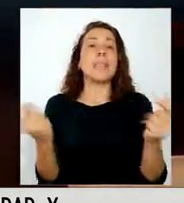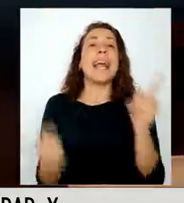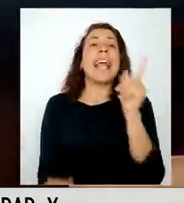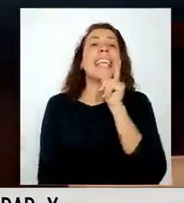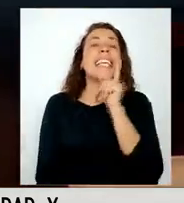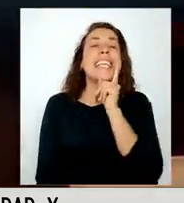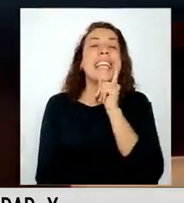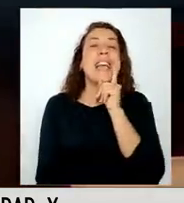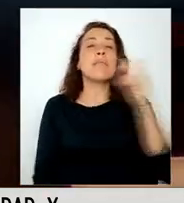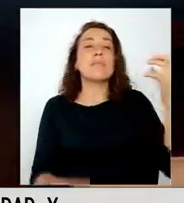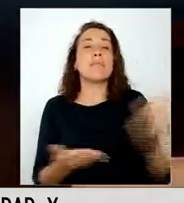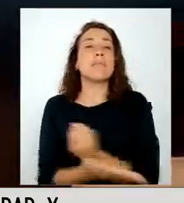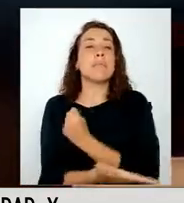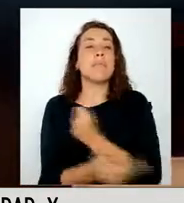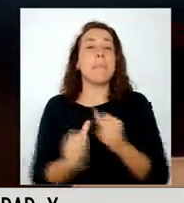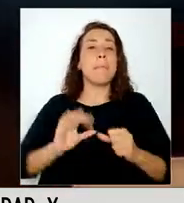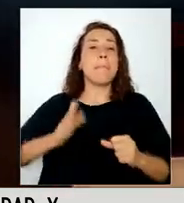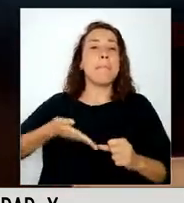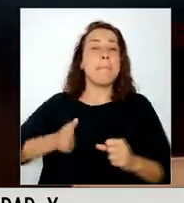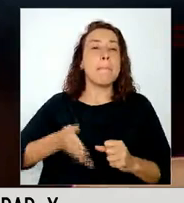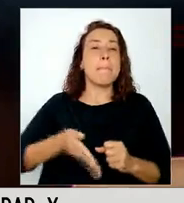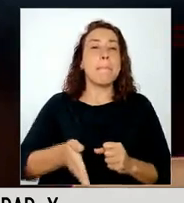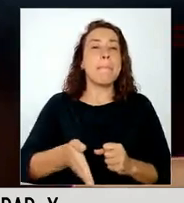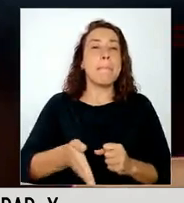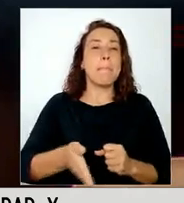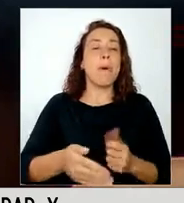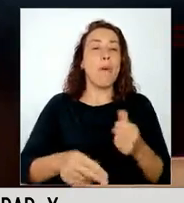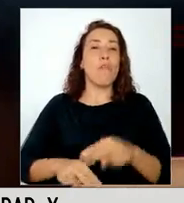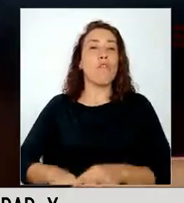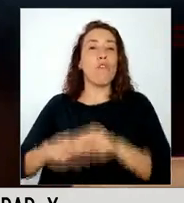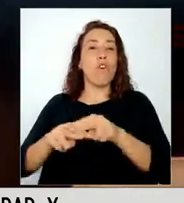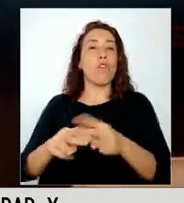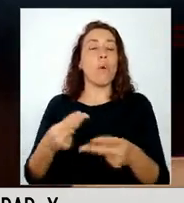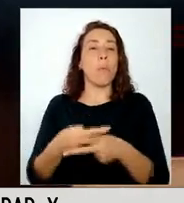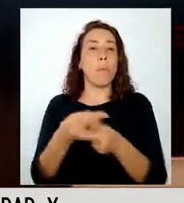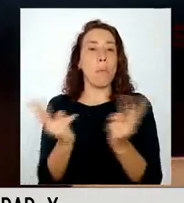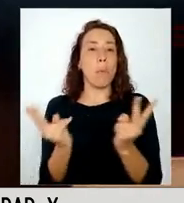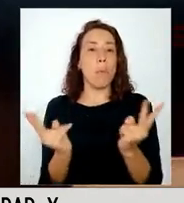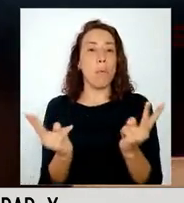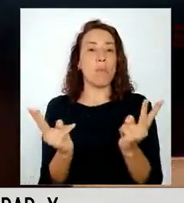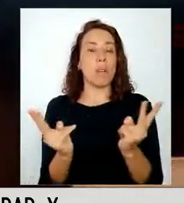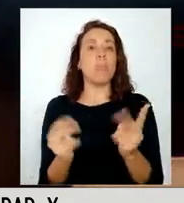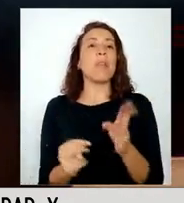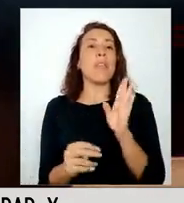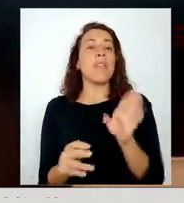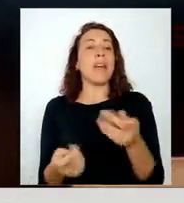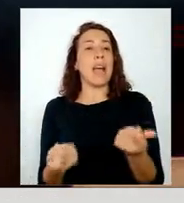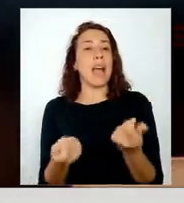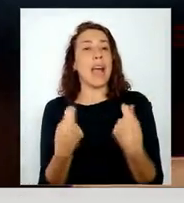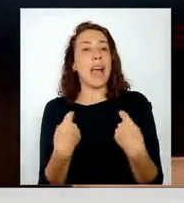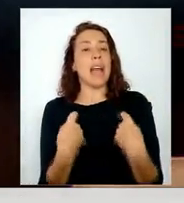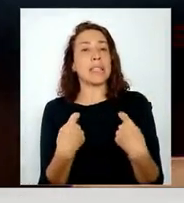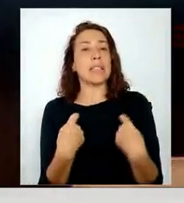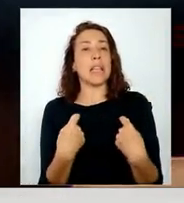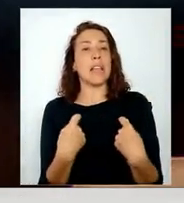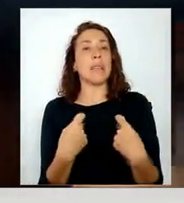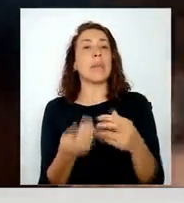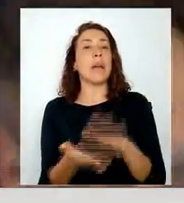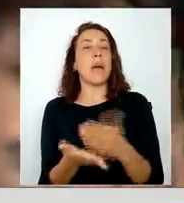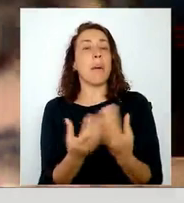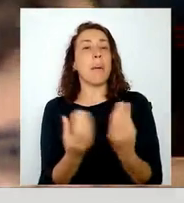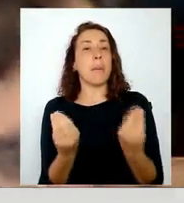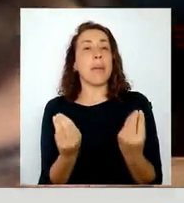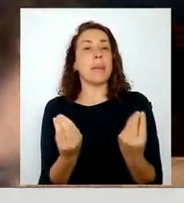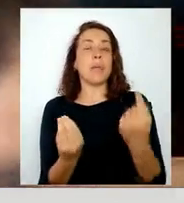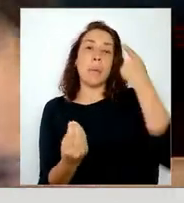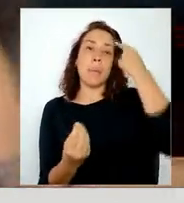permanentemente recursos públicos y que esto deben ser utilizado en bienestar también para los fines